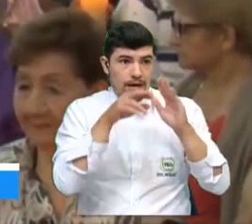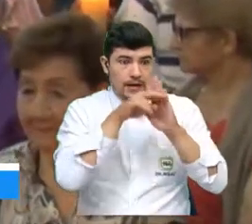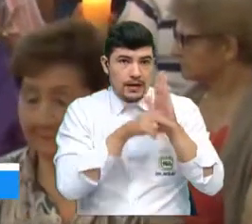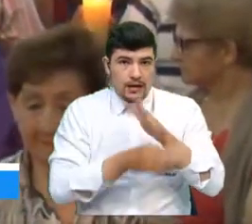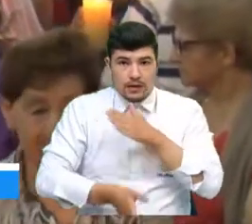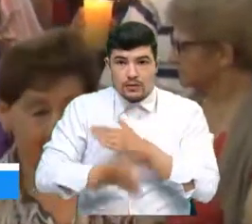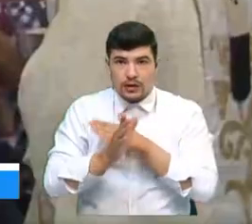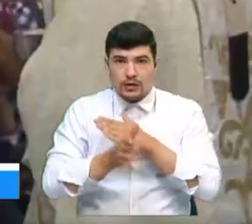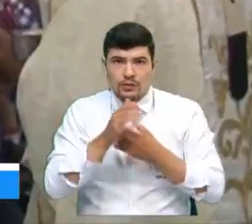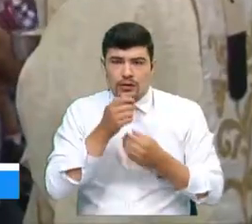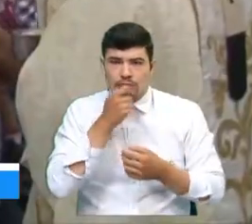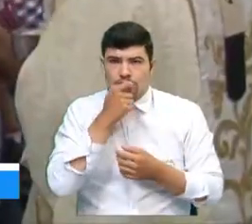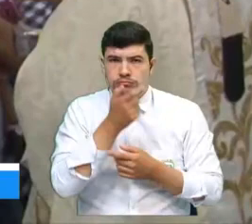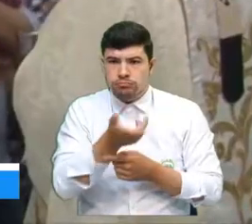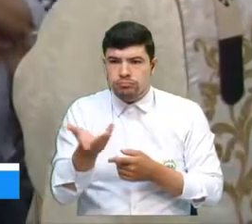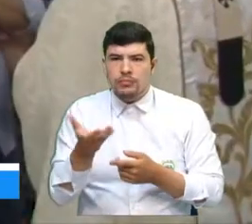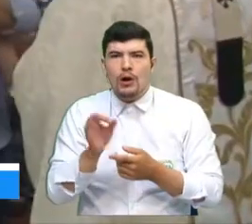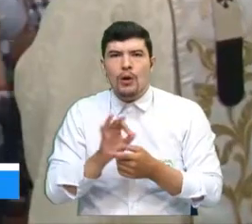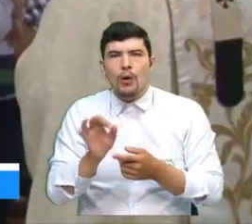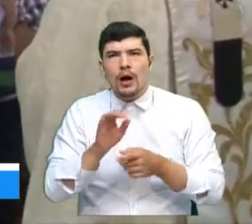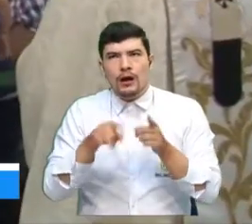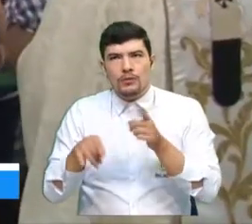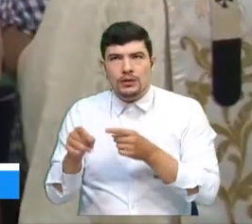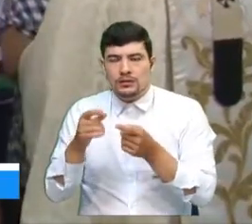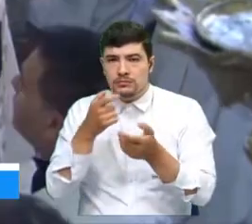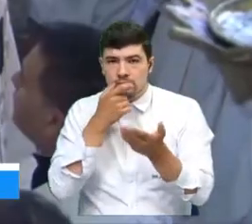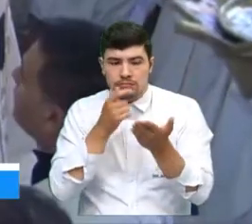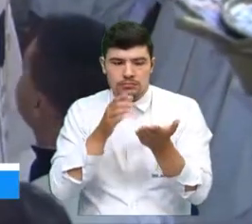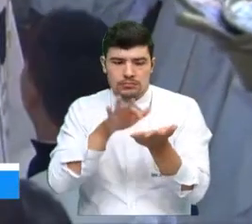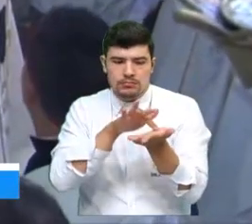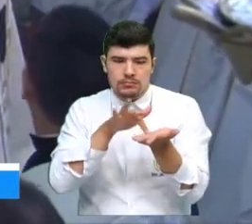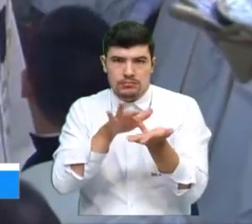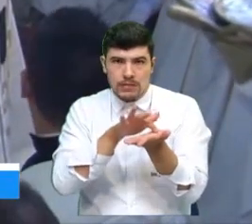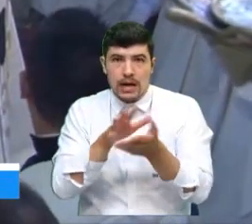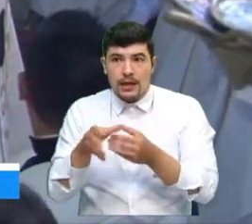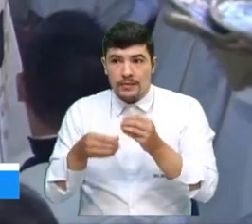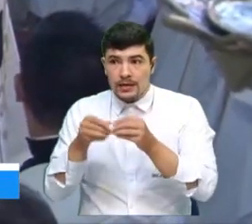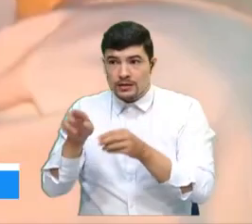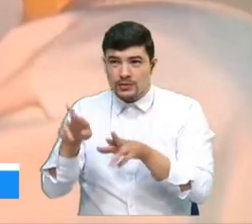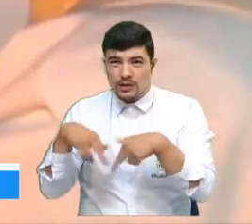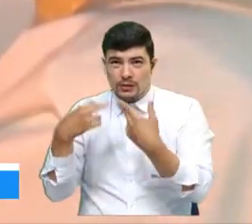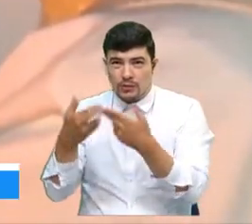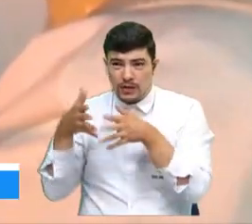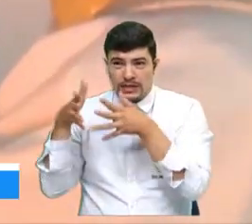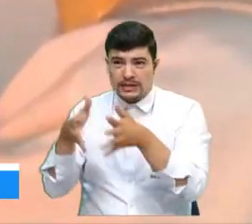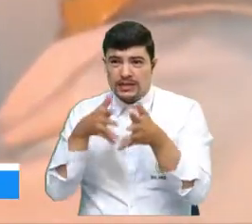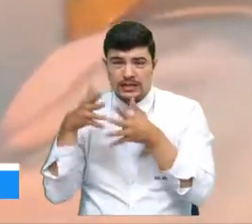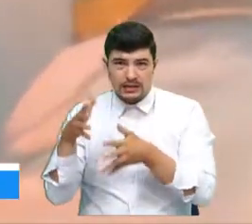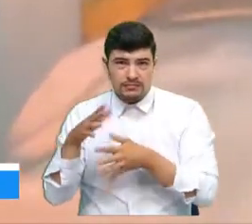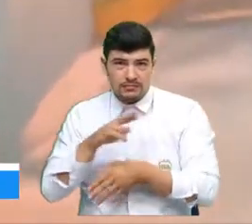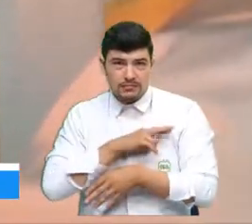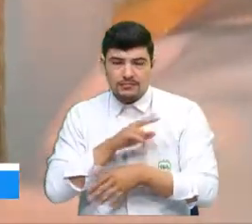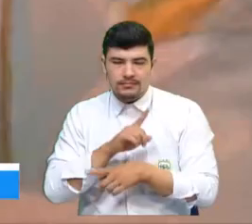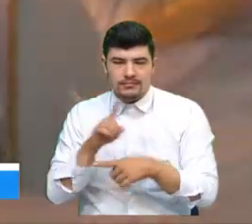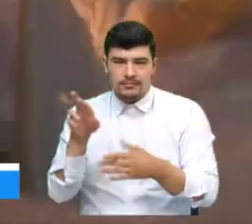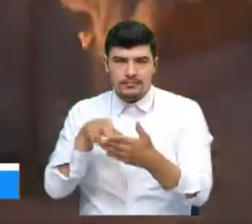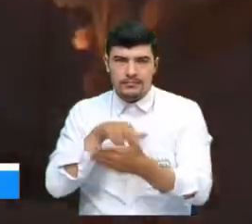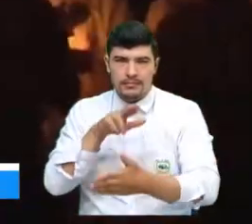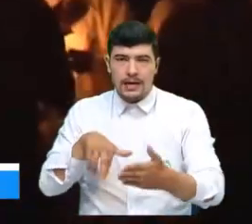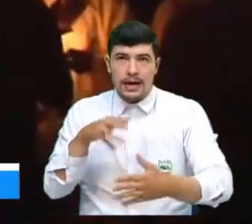la comunión en la mano y suspenden las catequesis las reuniones de los grupos parroquiales y el servicio de los despachos se harán por